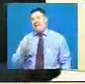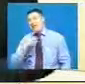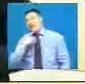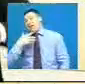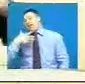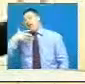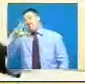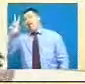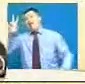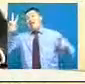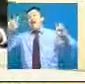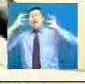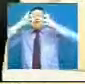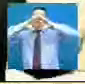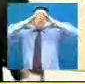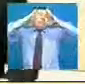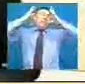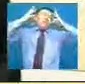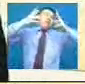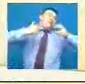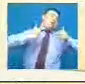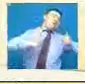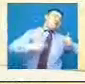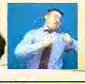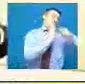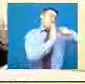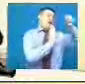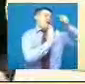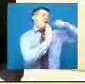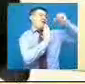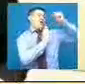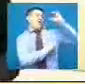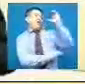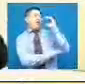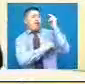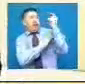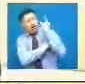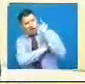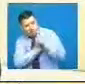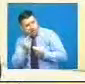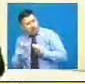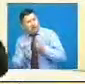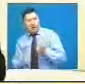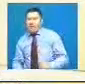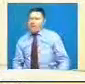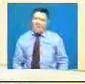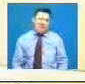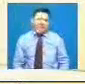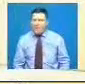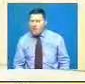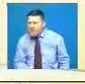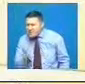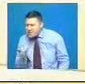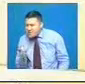los grandes temas macroeconómicos y que el país está bien calificado y que cumplimos con la regla fiscal, no, para identificar cuáles